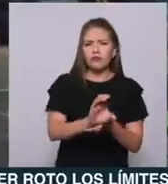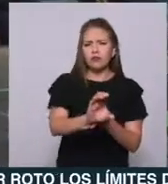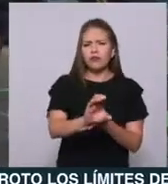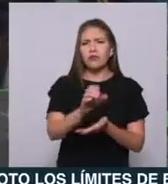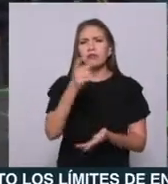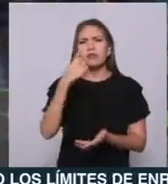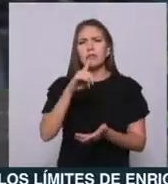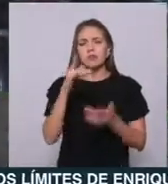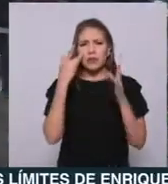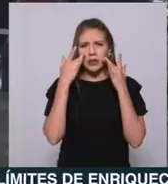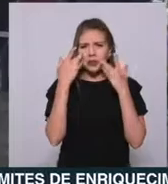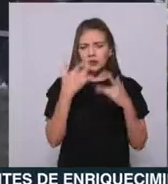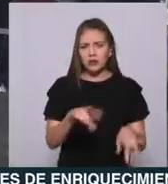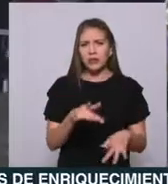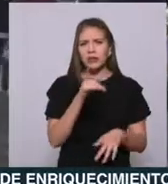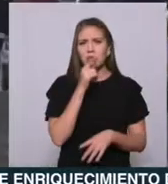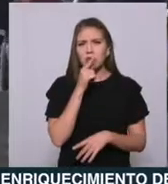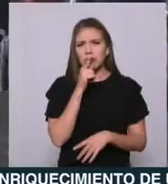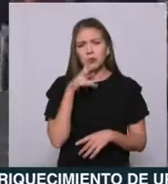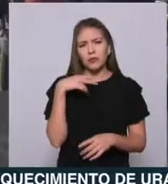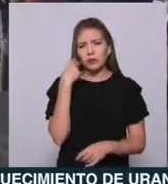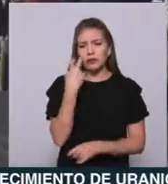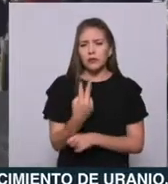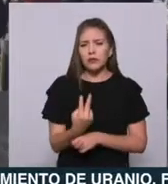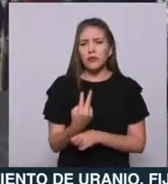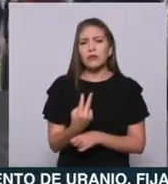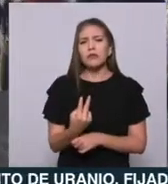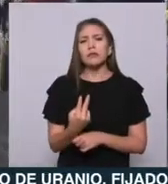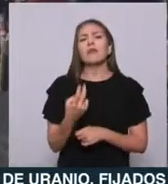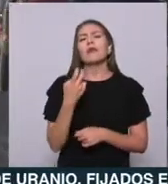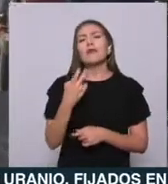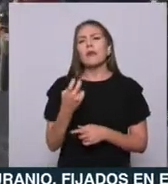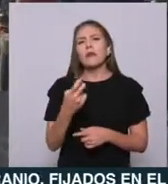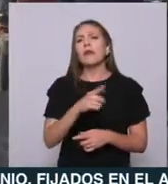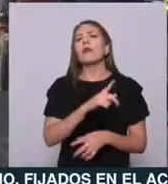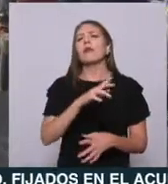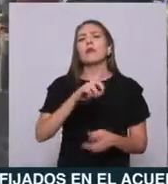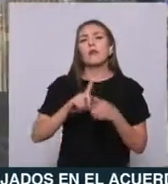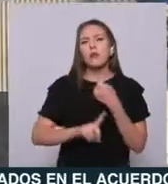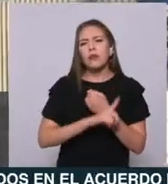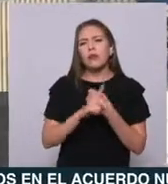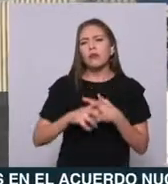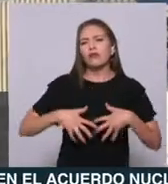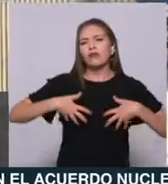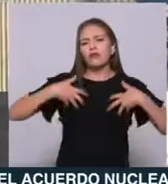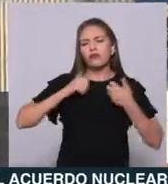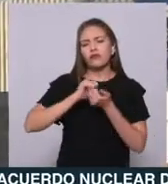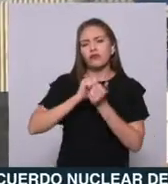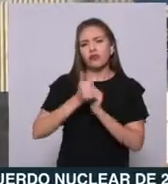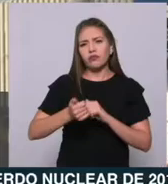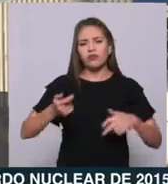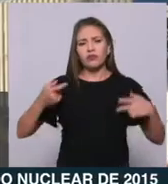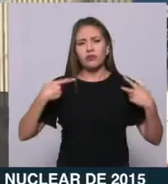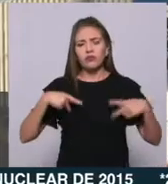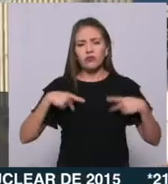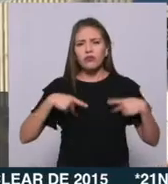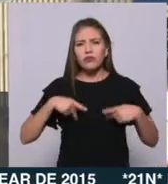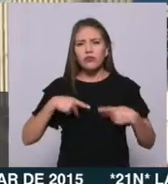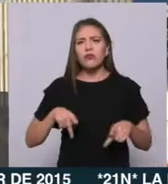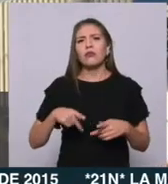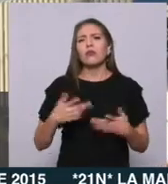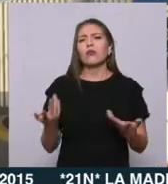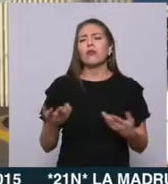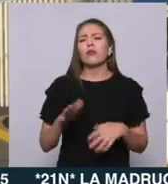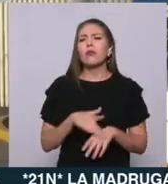efectivos para el efecto de retirarse de manera voluntaria, y pues eso también encendió ánimos porque fue aparejado con una serie de oficios